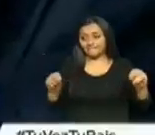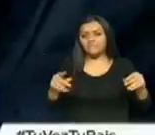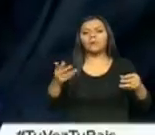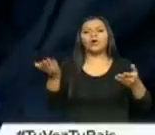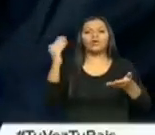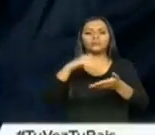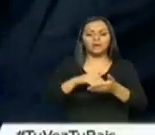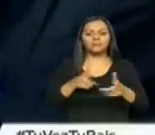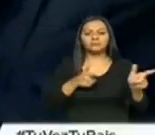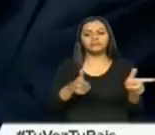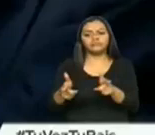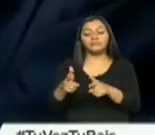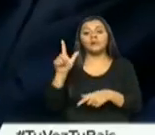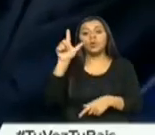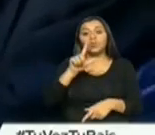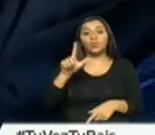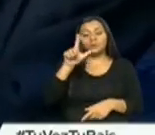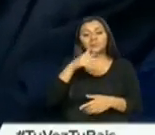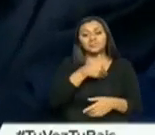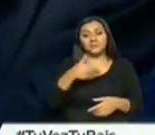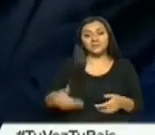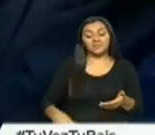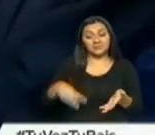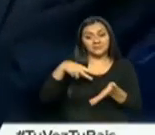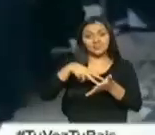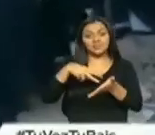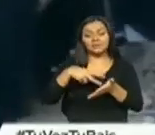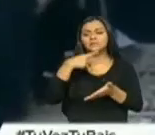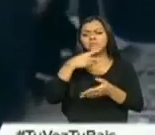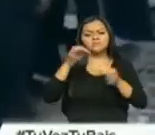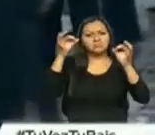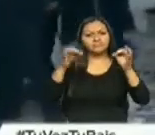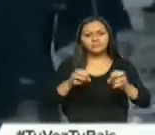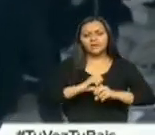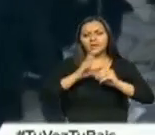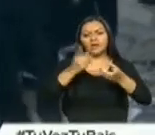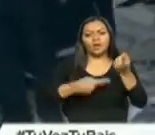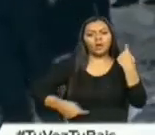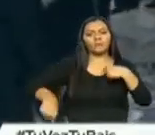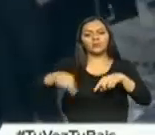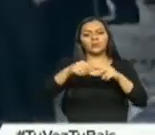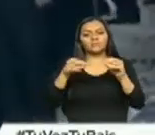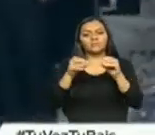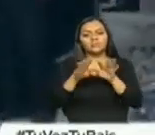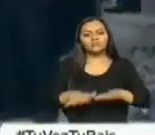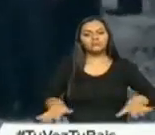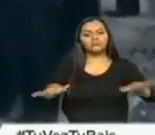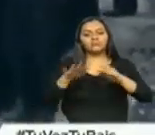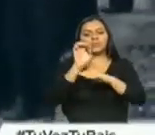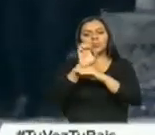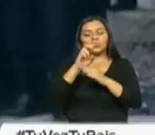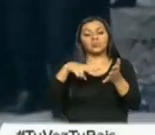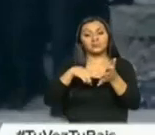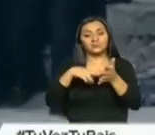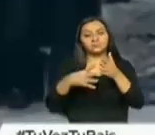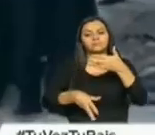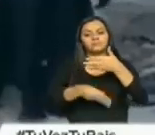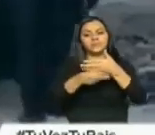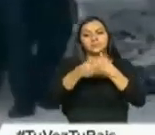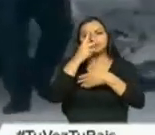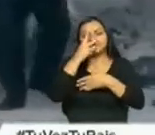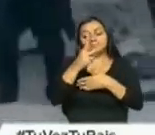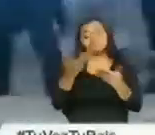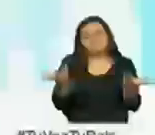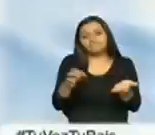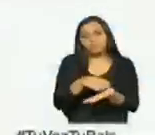mismo lunes por el presidente sirio Bashar al-Assad, afirmando su determinación de retomar el control de todo el territorio de Siria, han añadido más